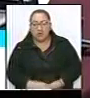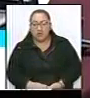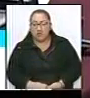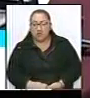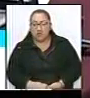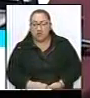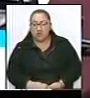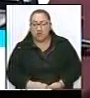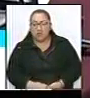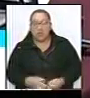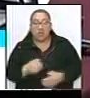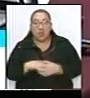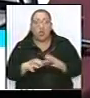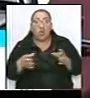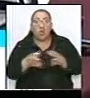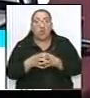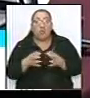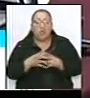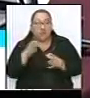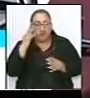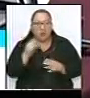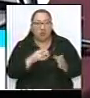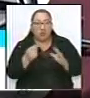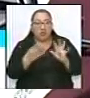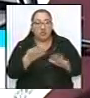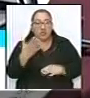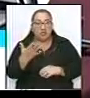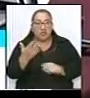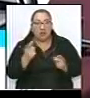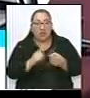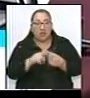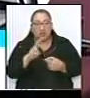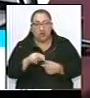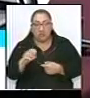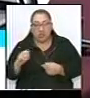En el furor del fujimorismo, ¿no? Del 95 al 2000,